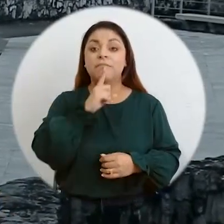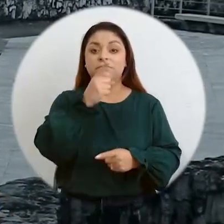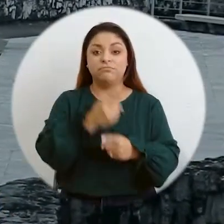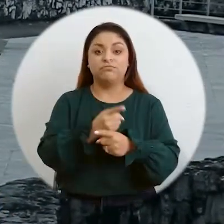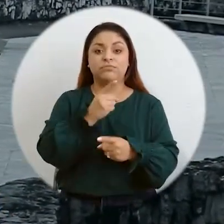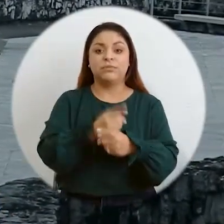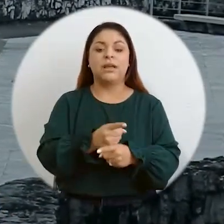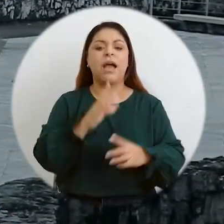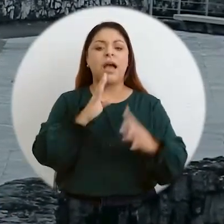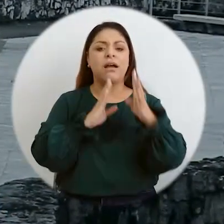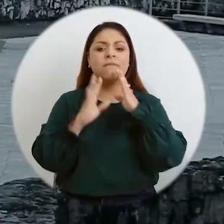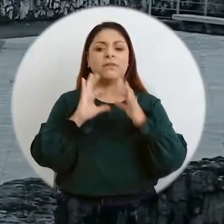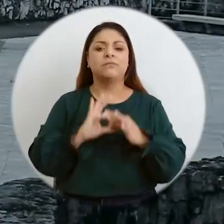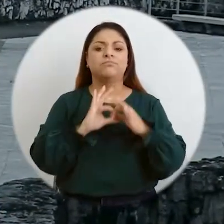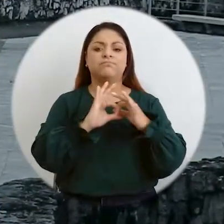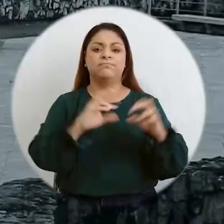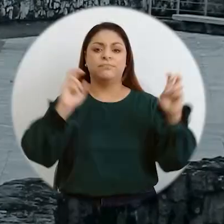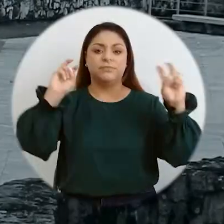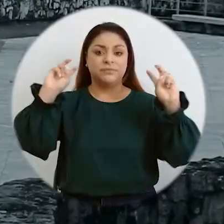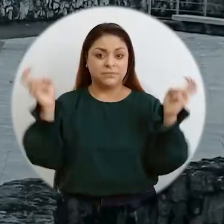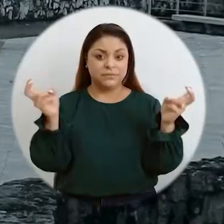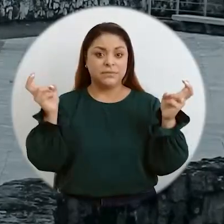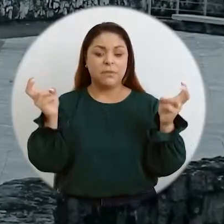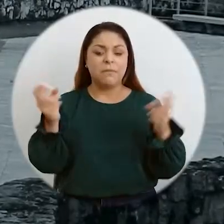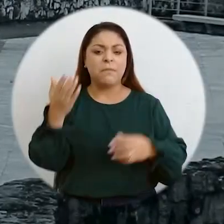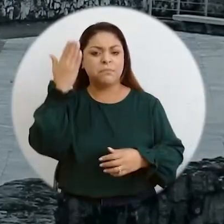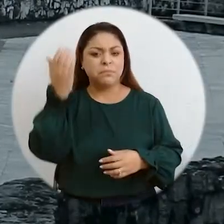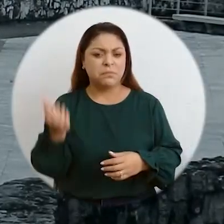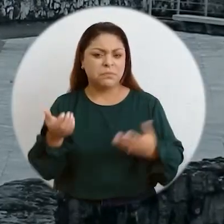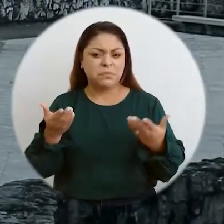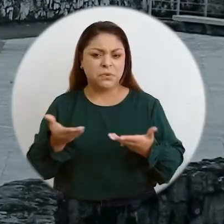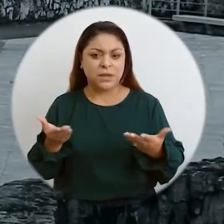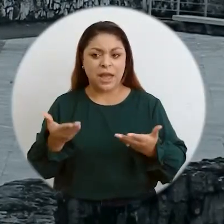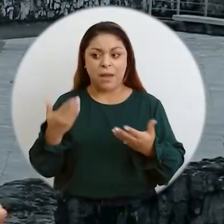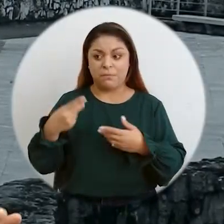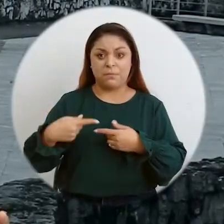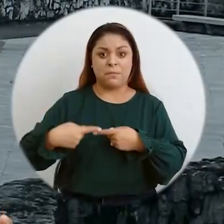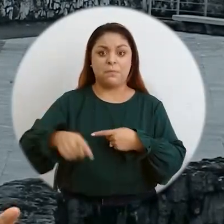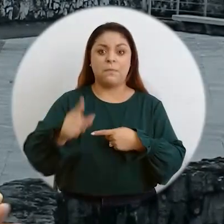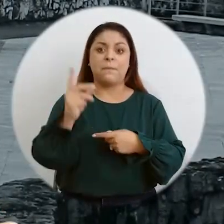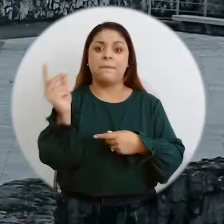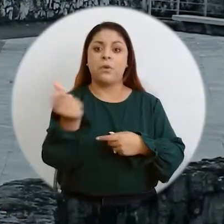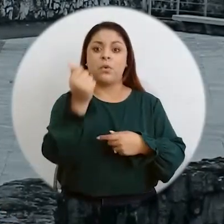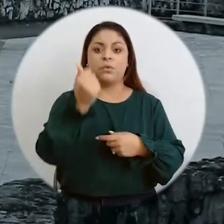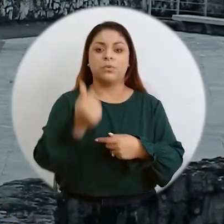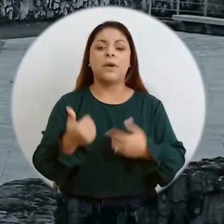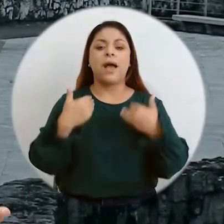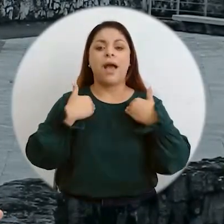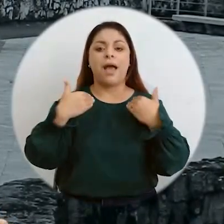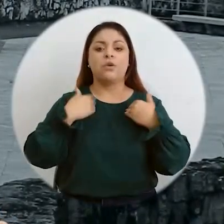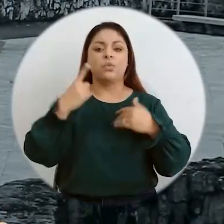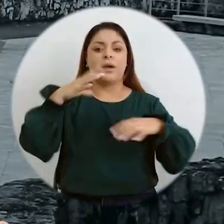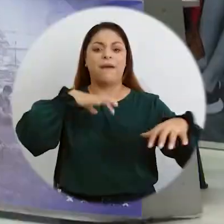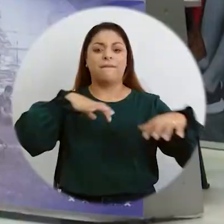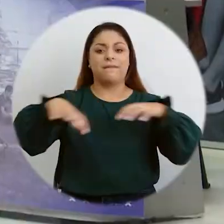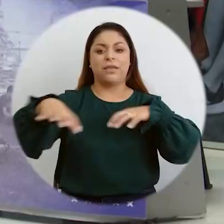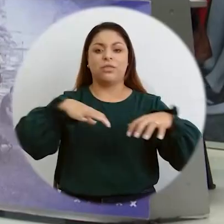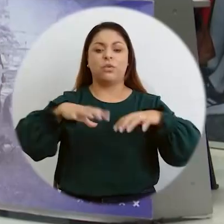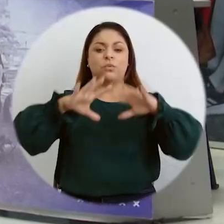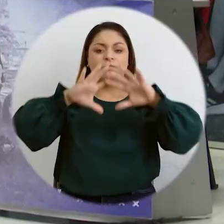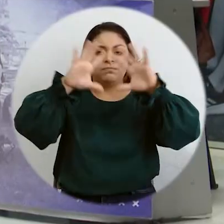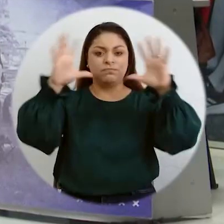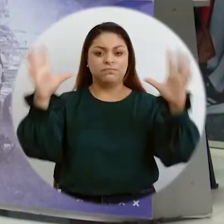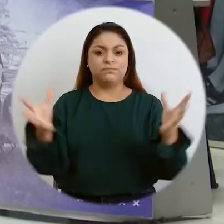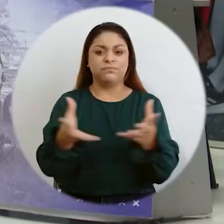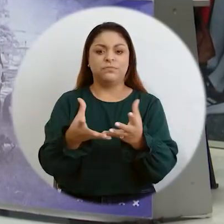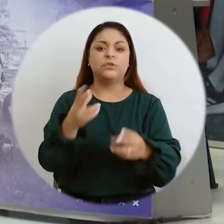Oportunamente, ¿verdad?, hablar sobre este tema a propósito de que muy pronto estaremos en este evento global que es